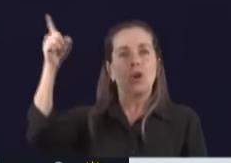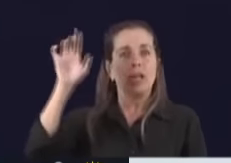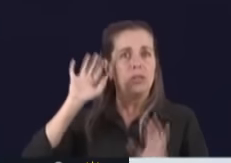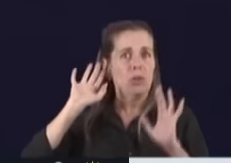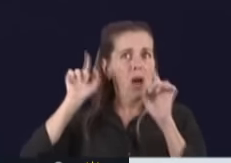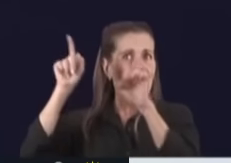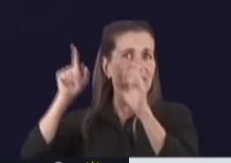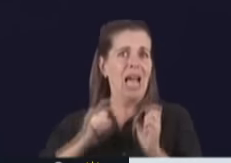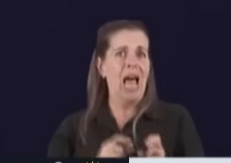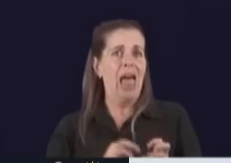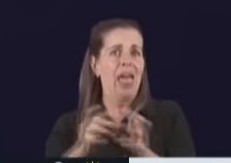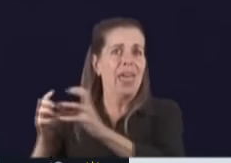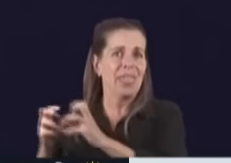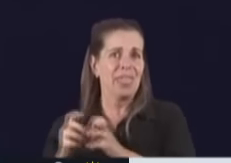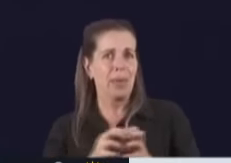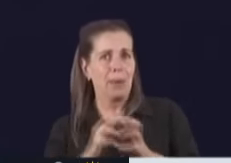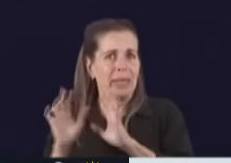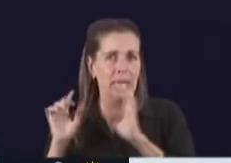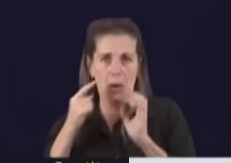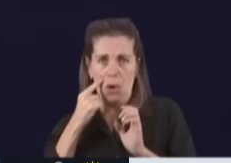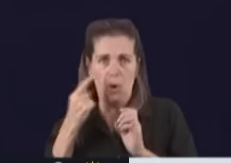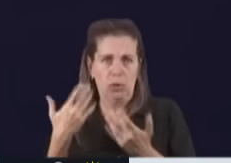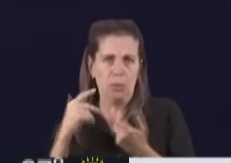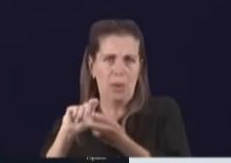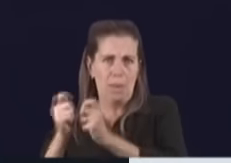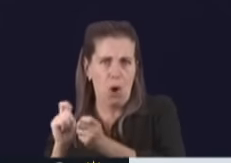hay modificaciones en ese aspecto.